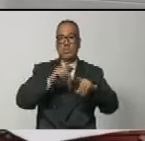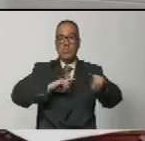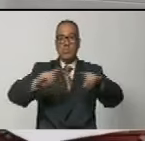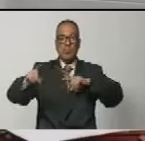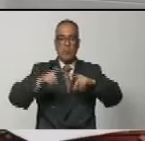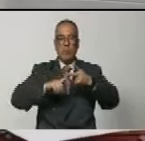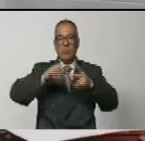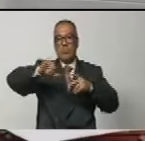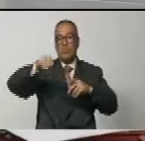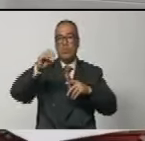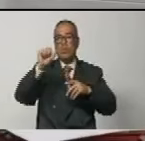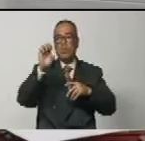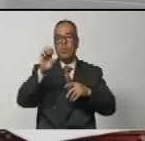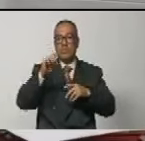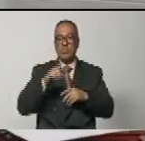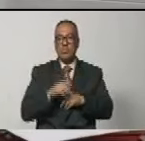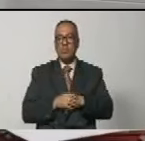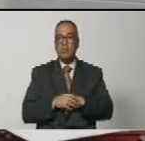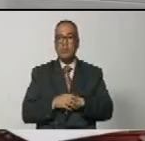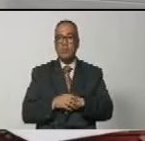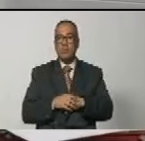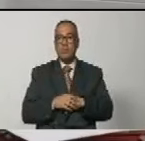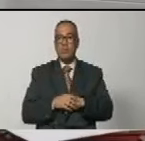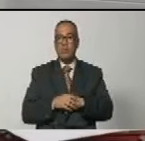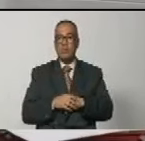entrenador José Antonio Pérez.